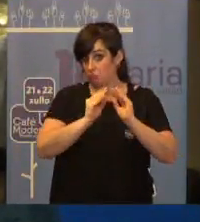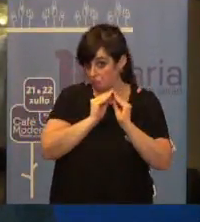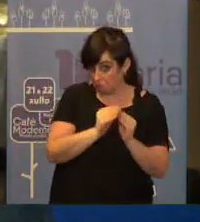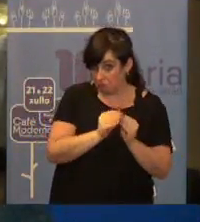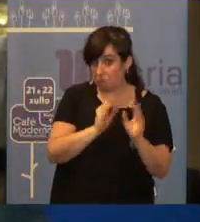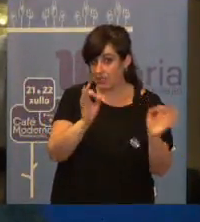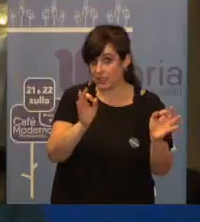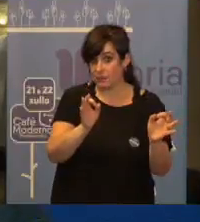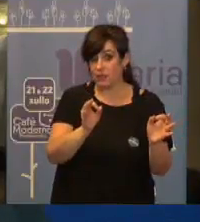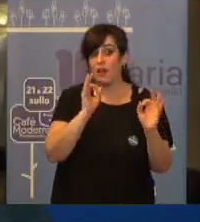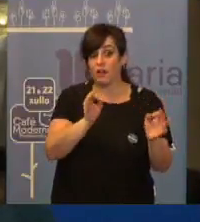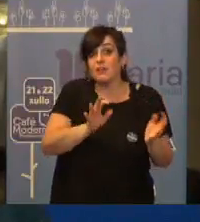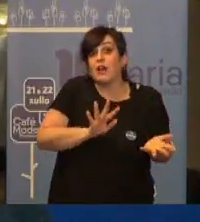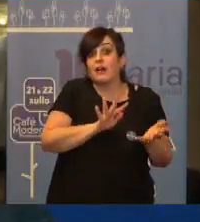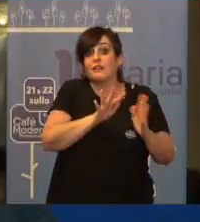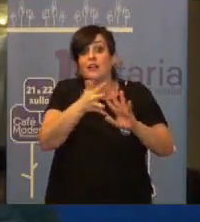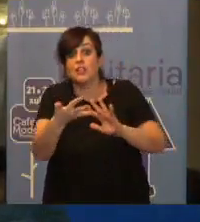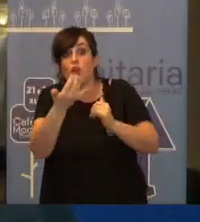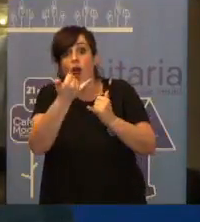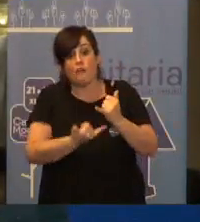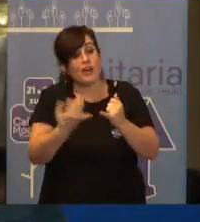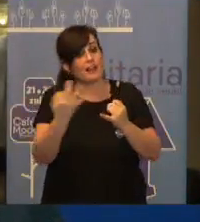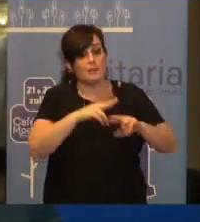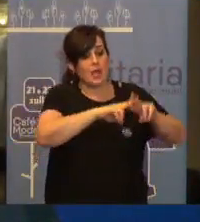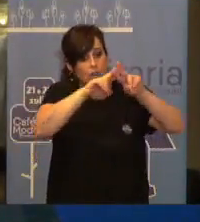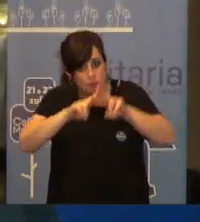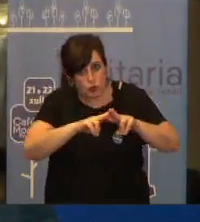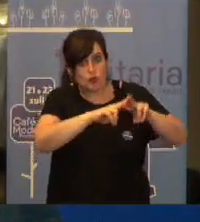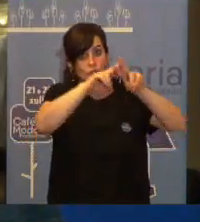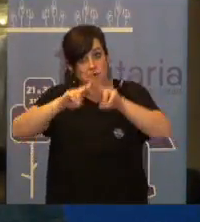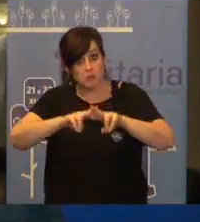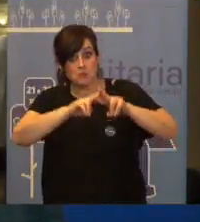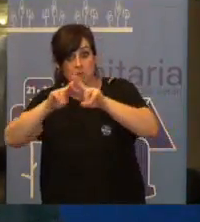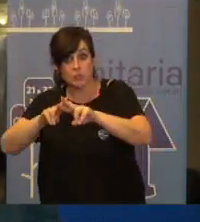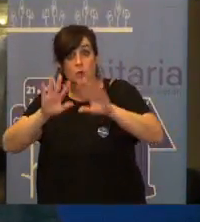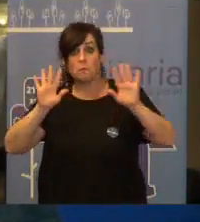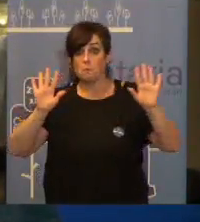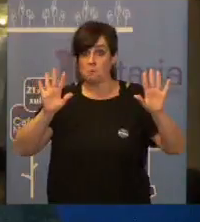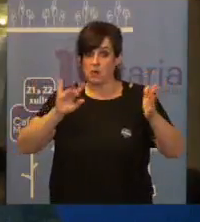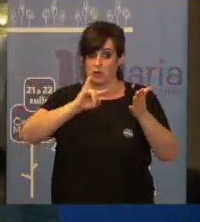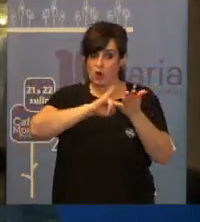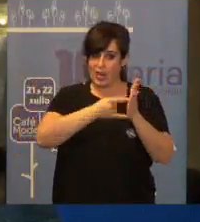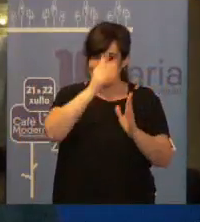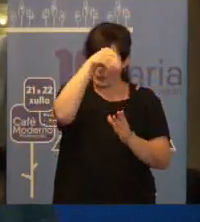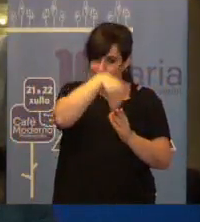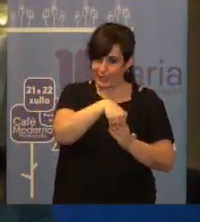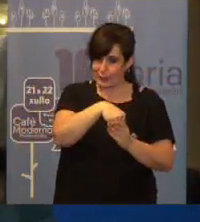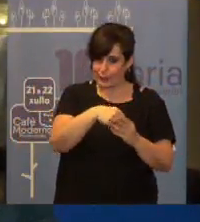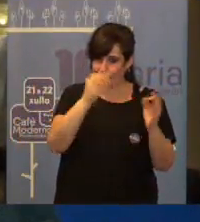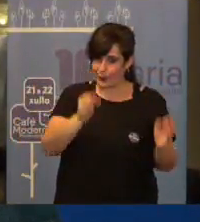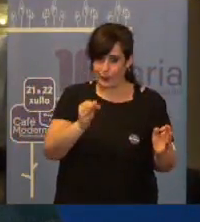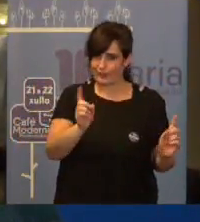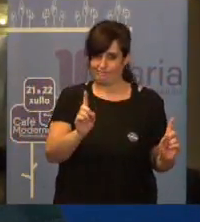a transición está sometida a revisión, pero non é verdade que o régimen este débil. Eso non é